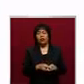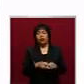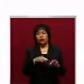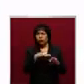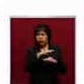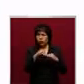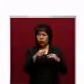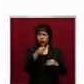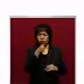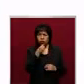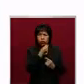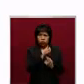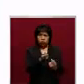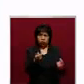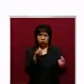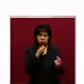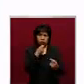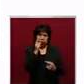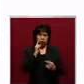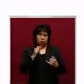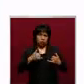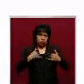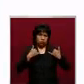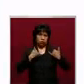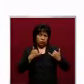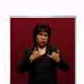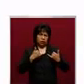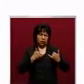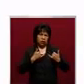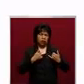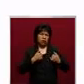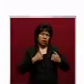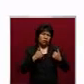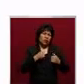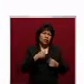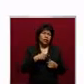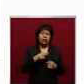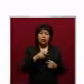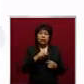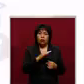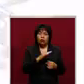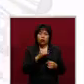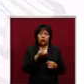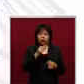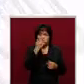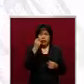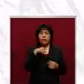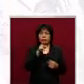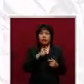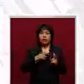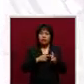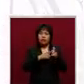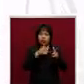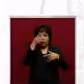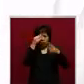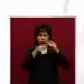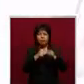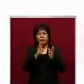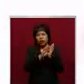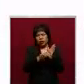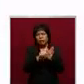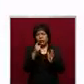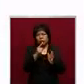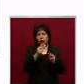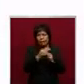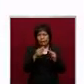adolescentes no pueden no saber y que es clave para su vida y para continuar aprendiendo. Un ejemplo, si